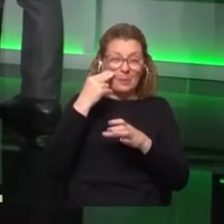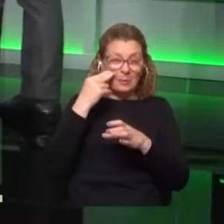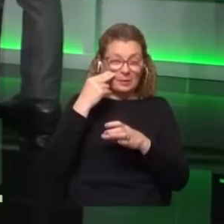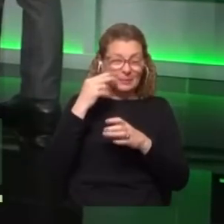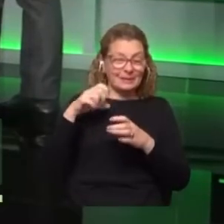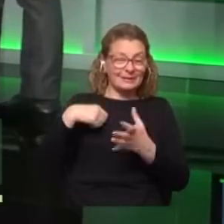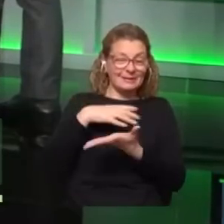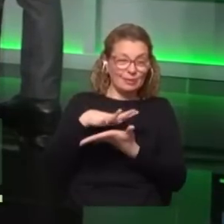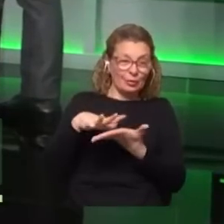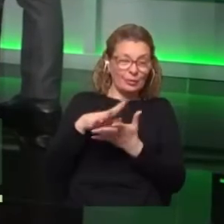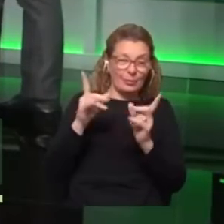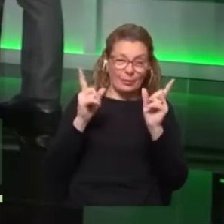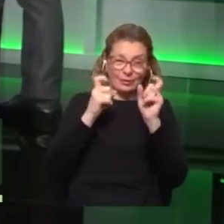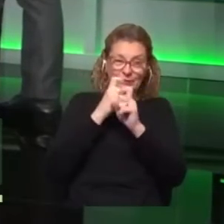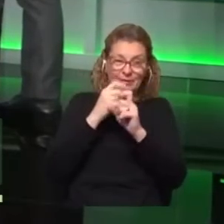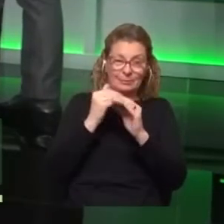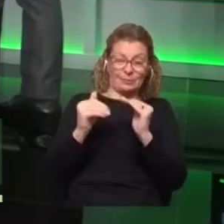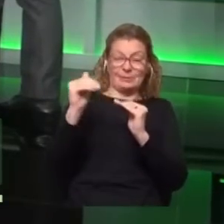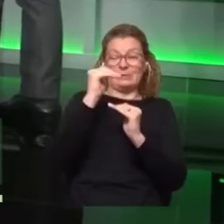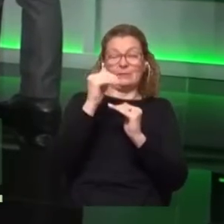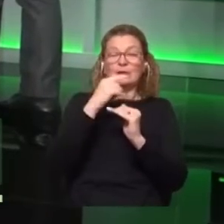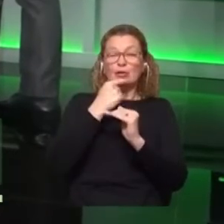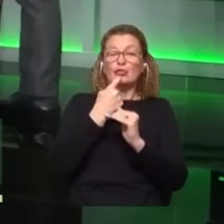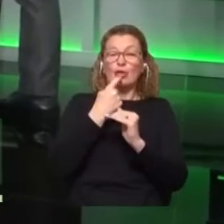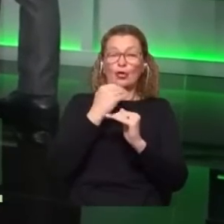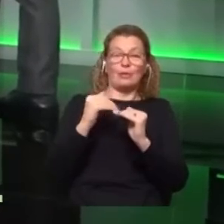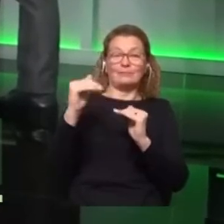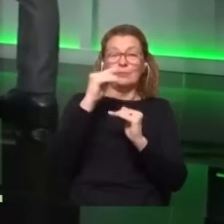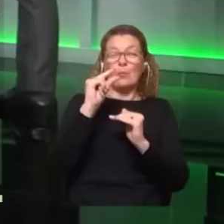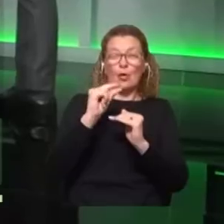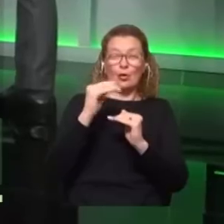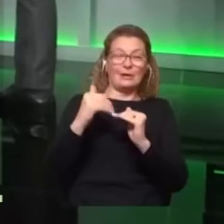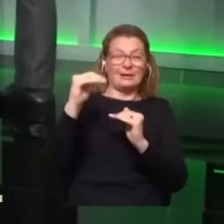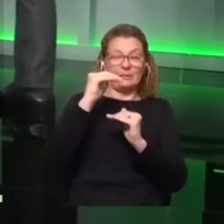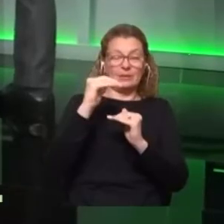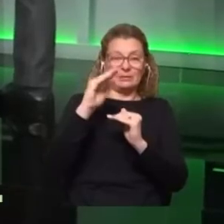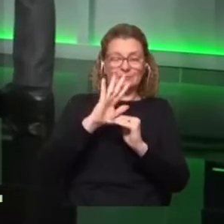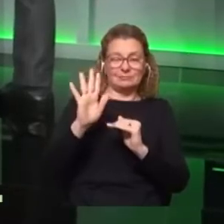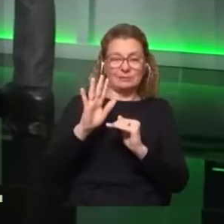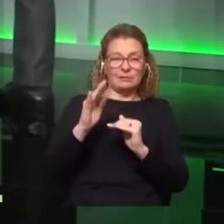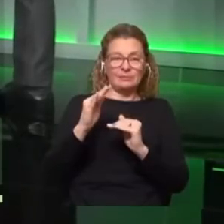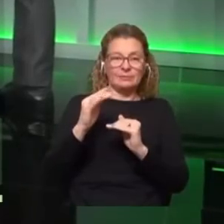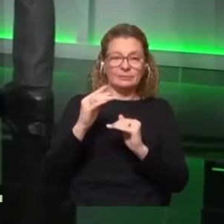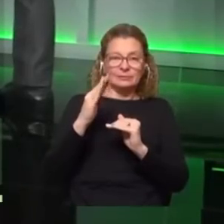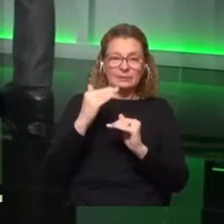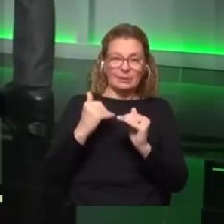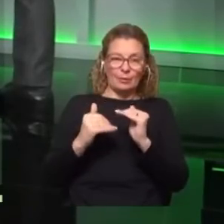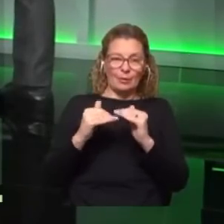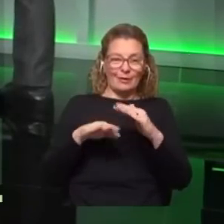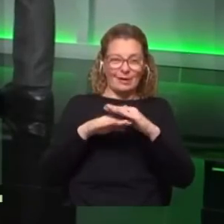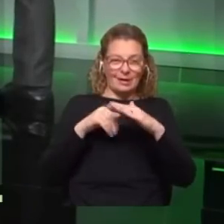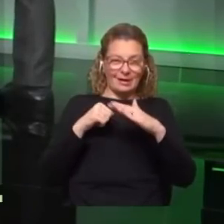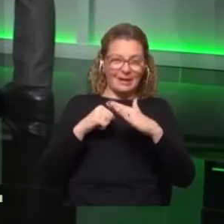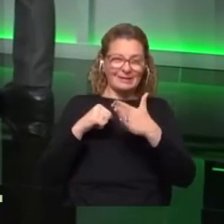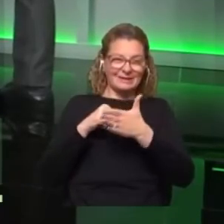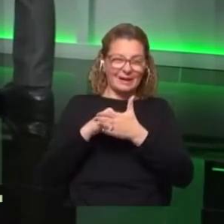situación compleja con pocas torrecitas por arriba roja decir poco crecimiento y principalmente bastante contracción o estancamiento de